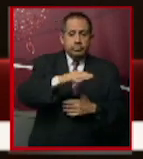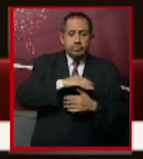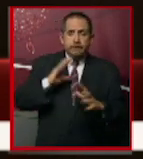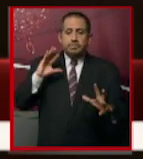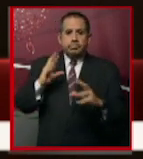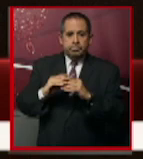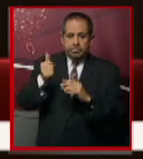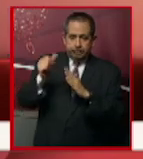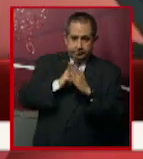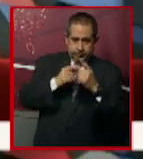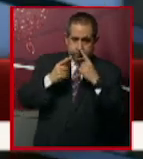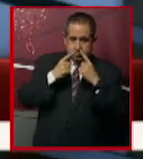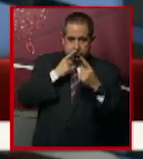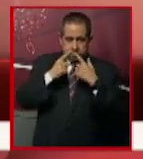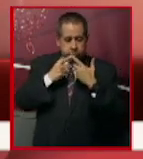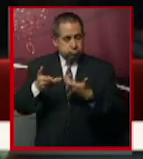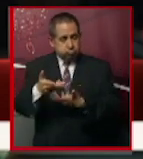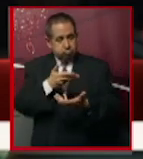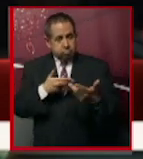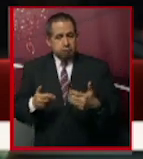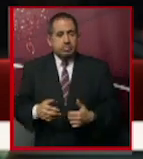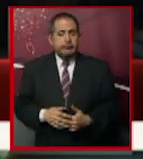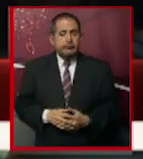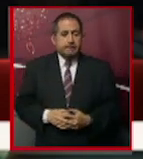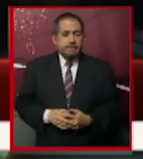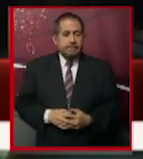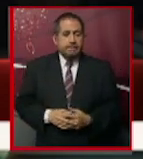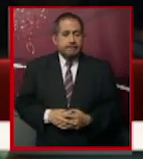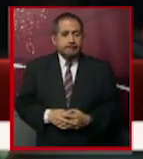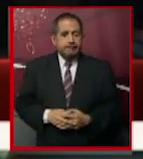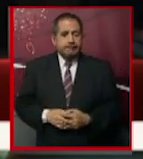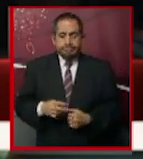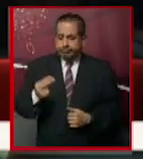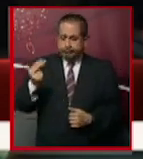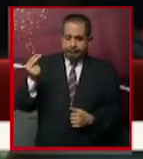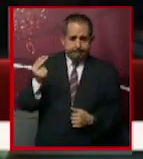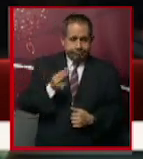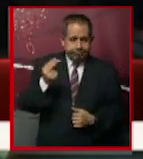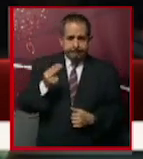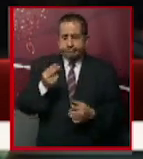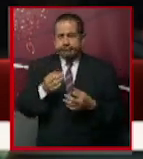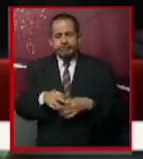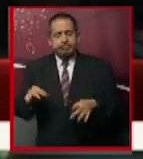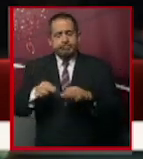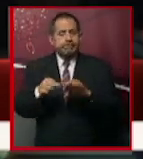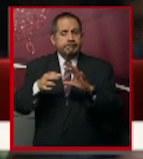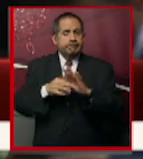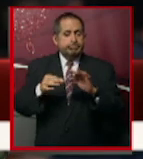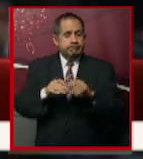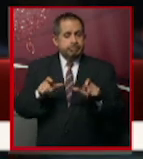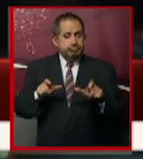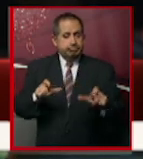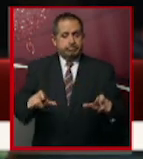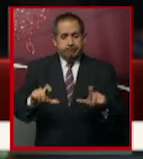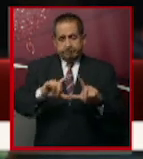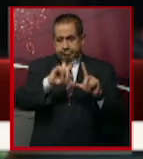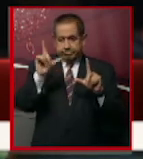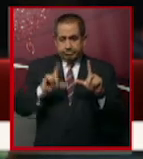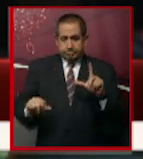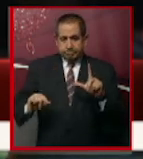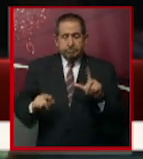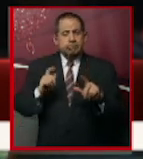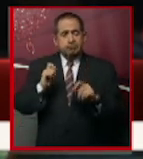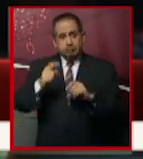6 meses. Es necesario destacar que la Guardia Nacional debe ser parte de una estrategia nacional que tenga